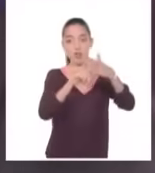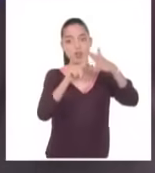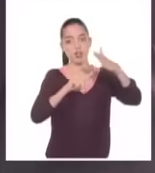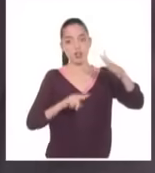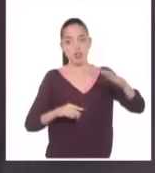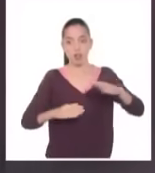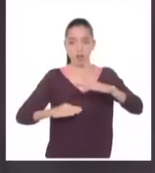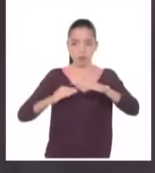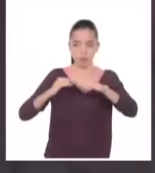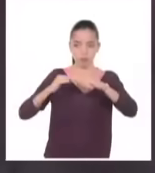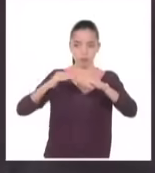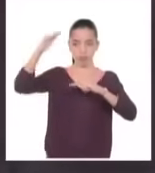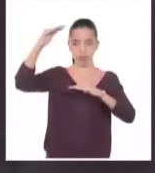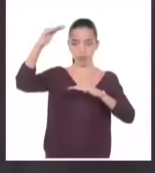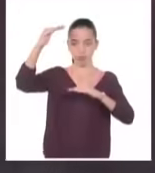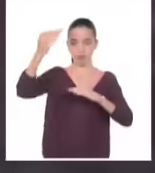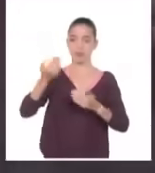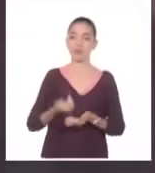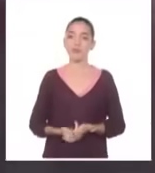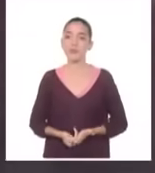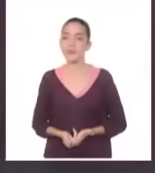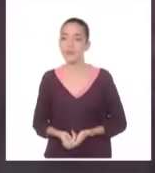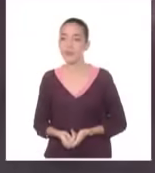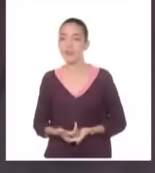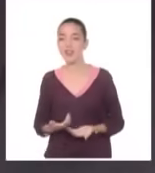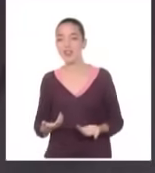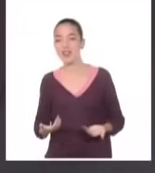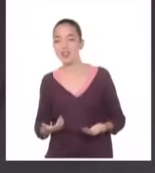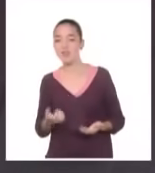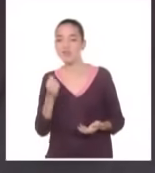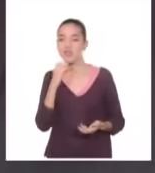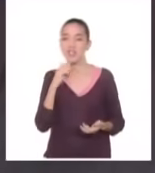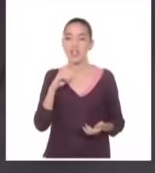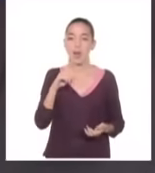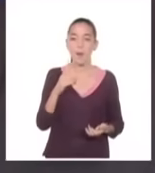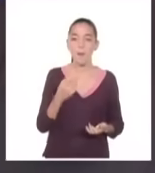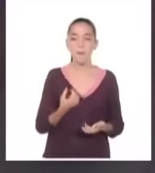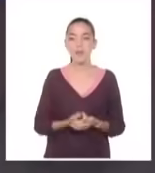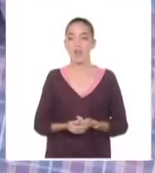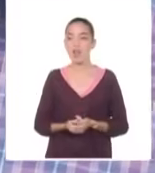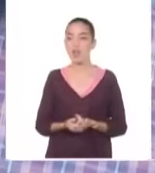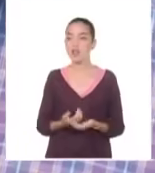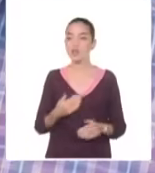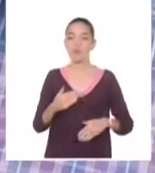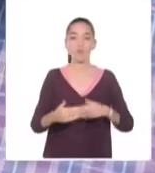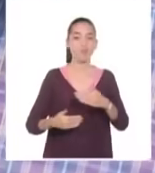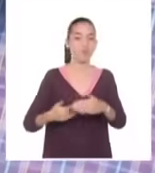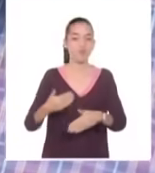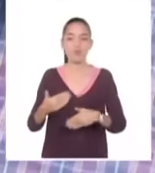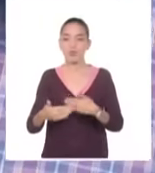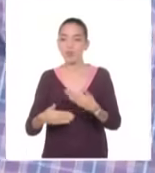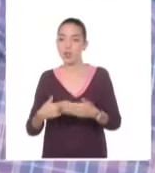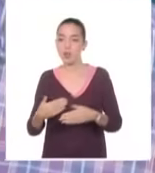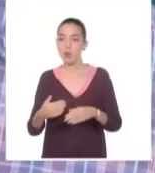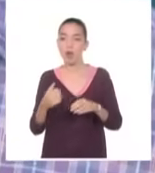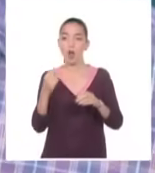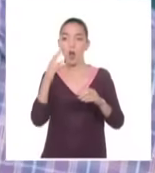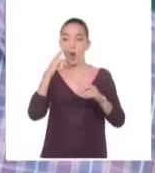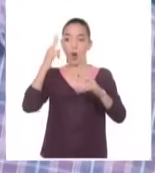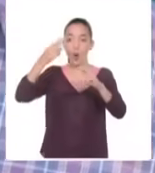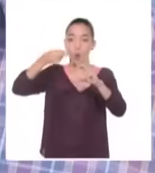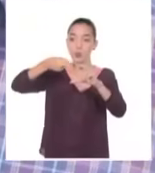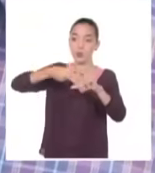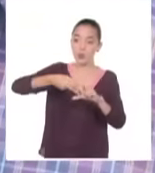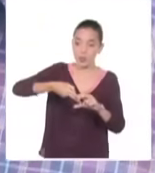ha coincidido y tenemos problemas con la logística en la distribución de los combustibles. No estoy diciendo que en estos momentos